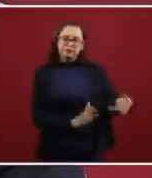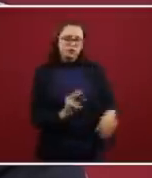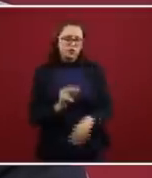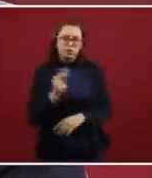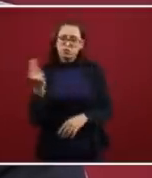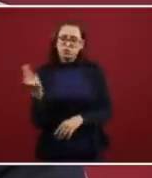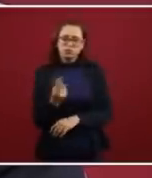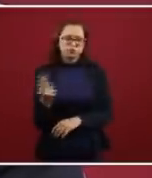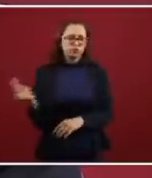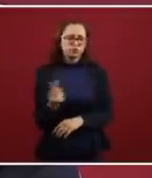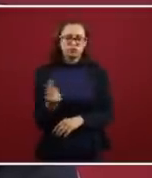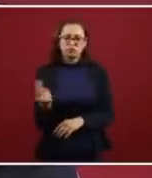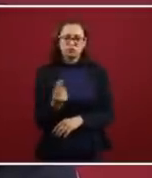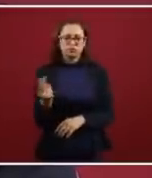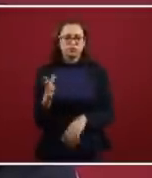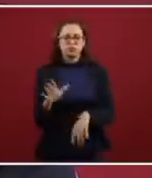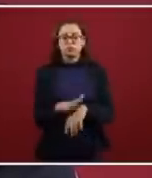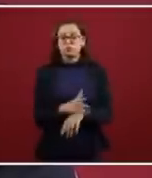porque